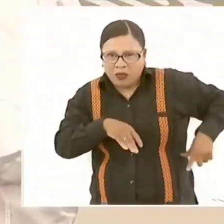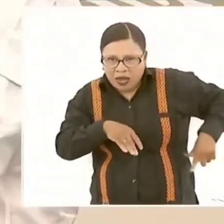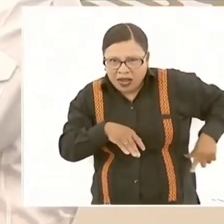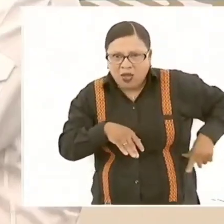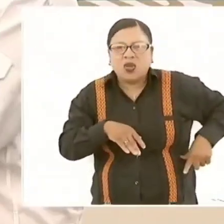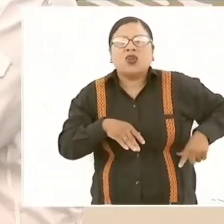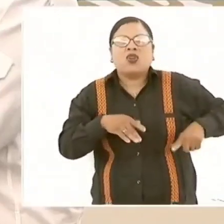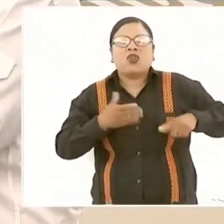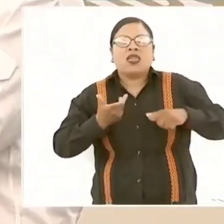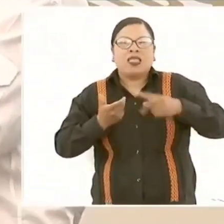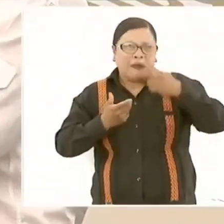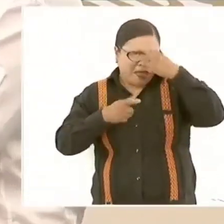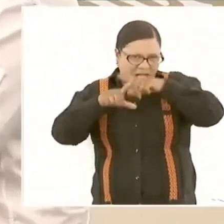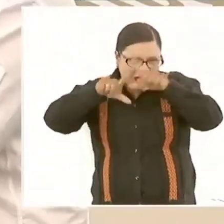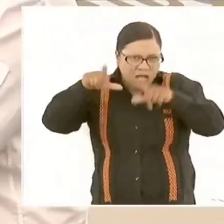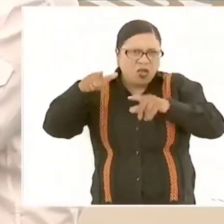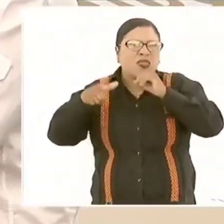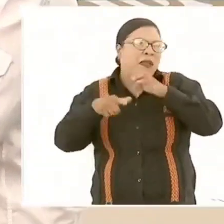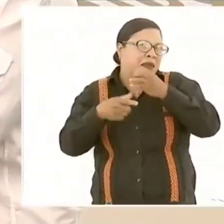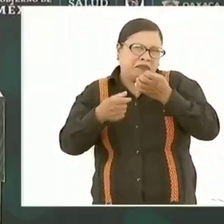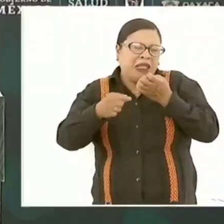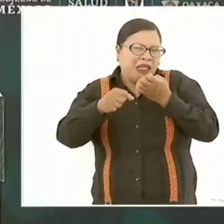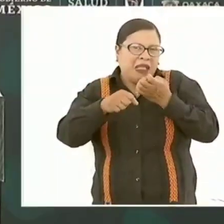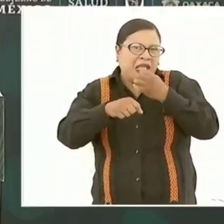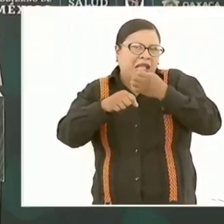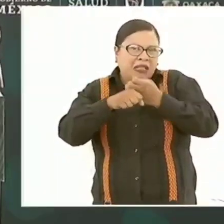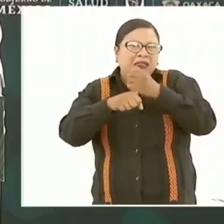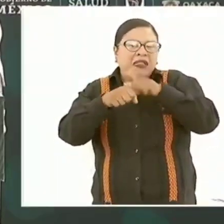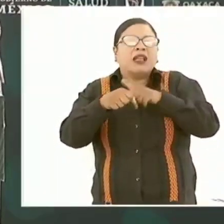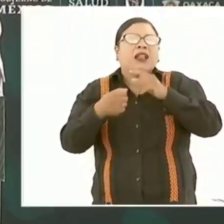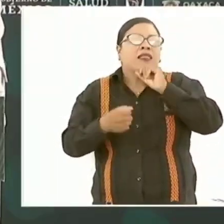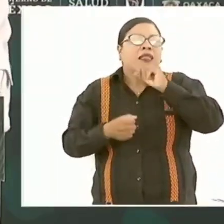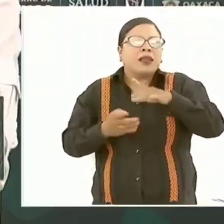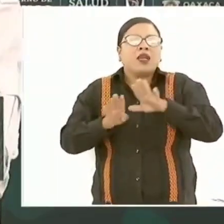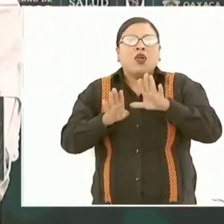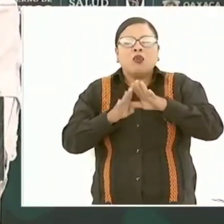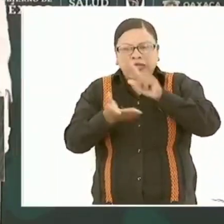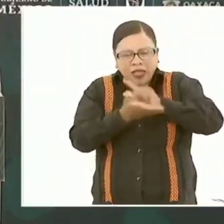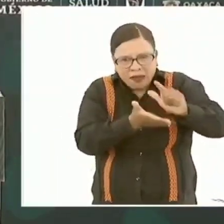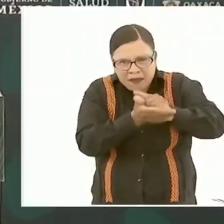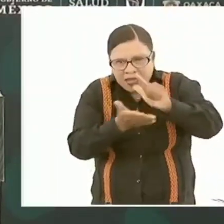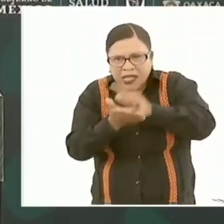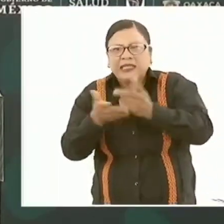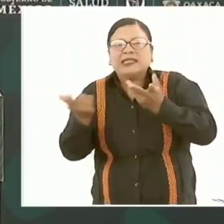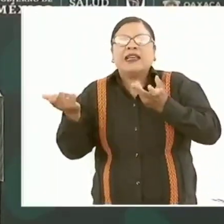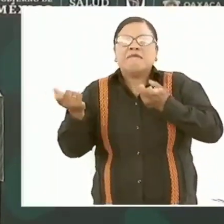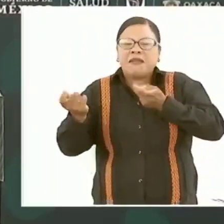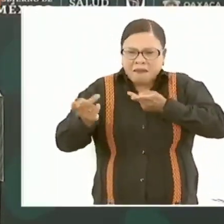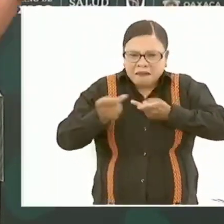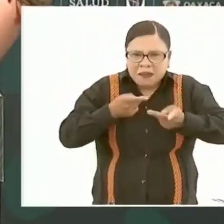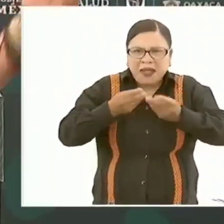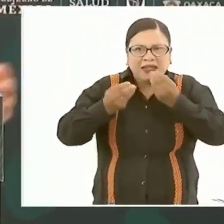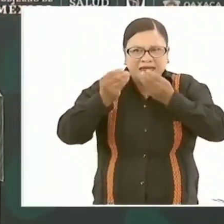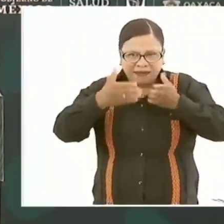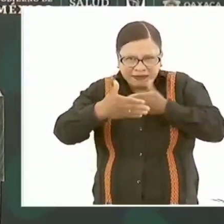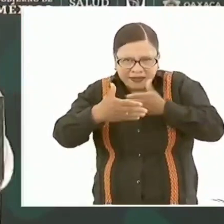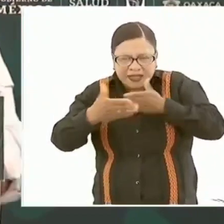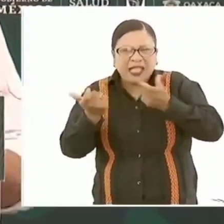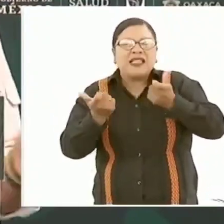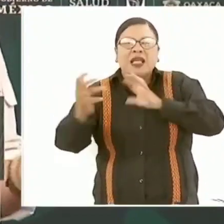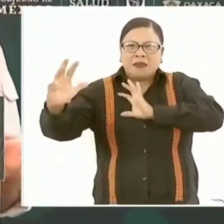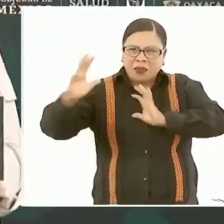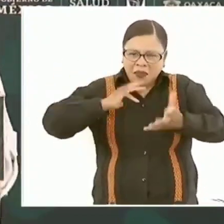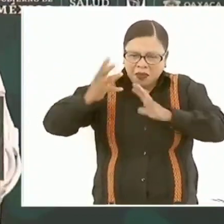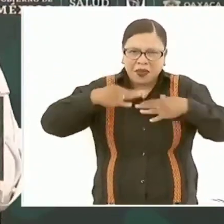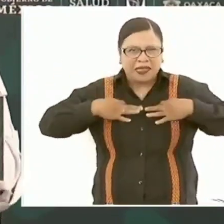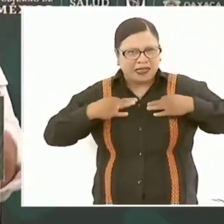o incluso de los gobiernos estatales, limpieza e higiene, las áreas de intendencia, preparación de alimentos, la lavandería de los